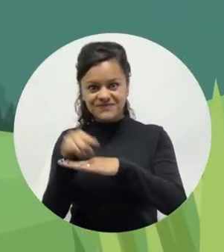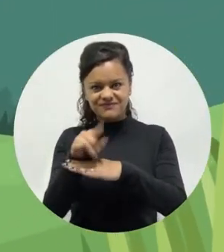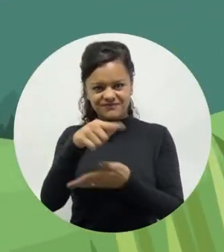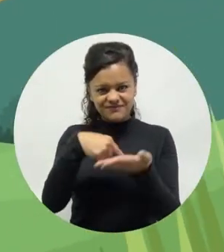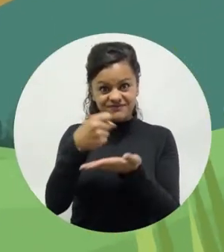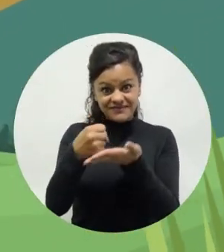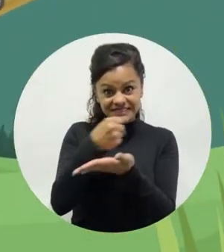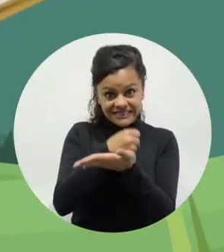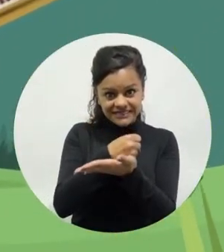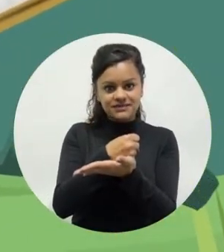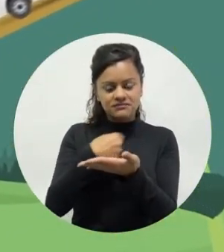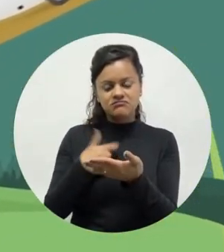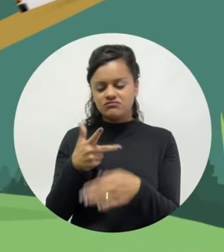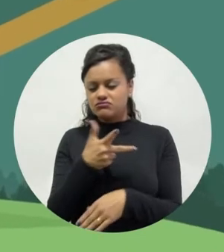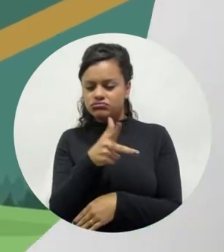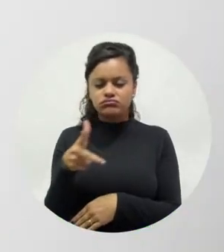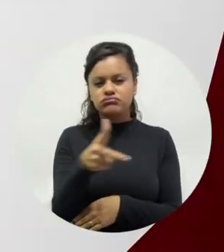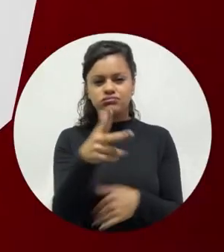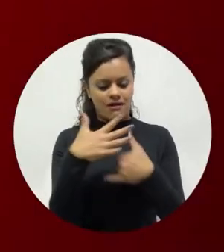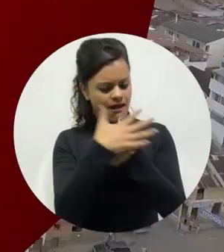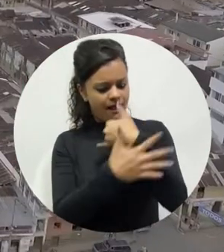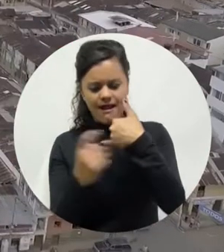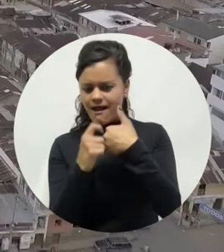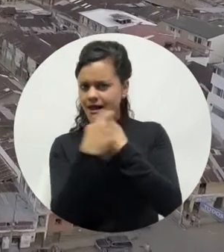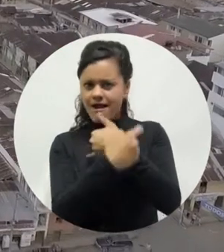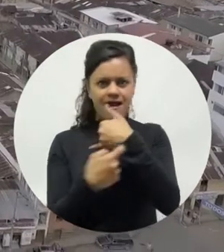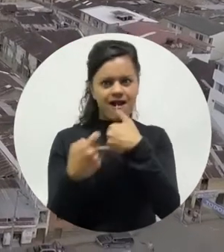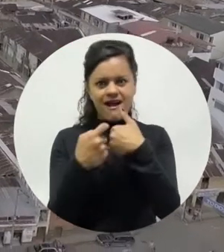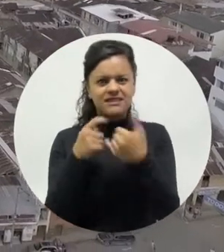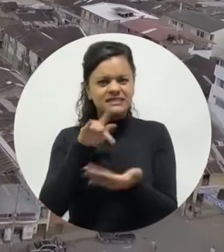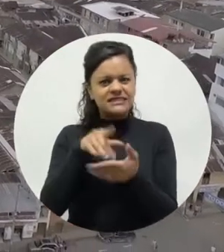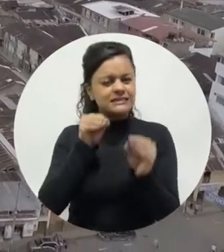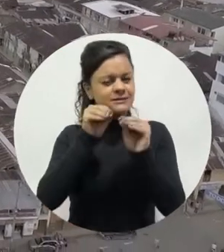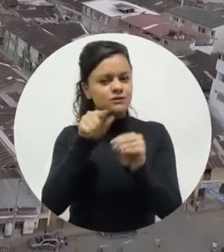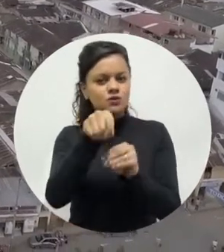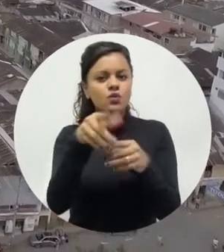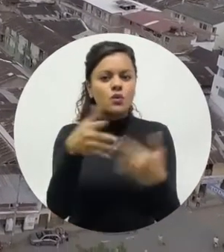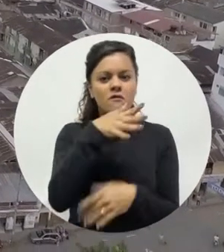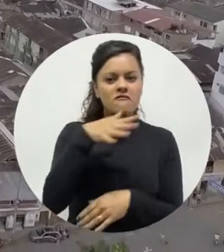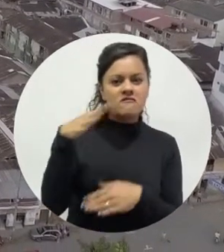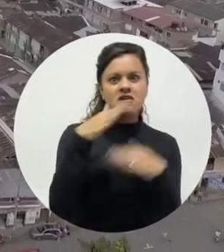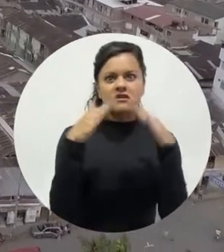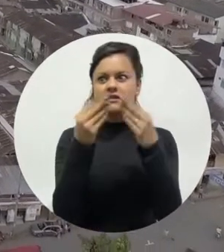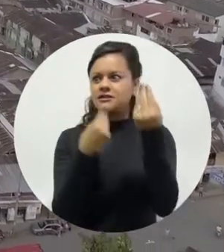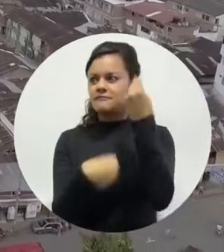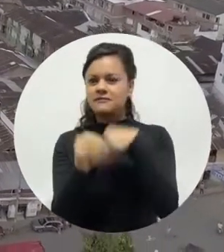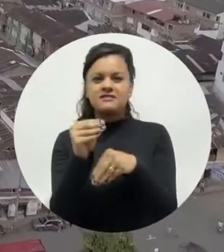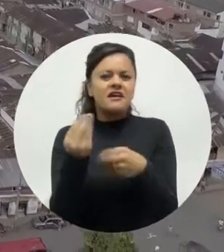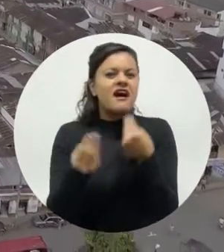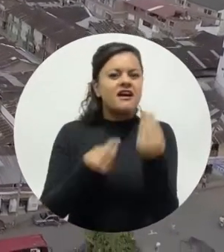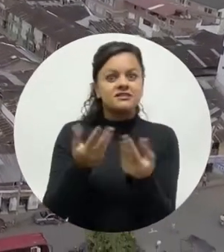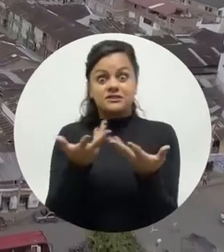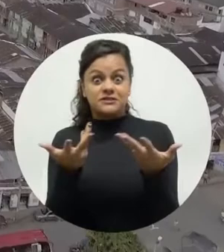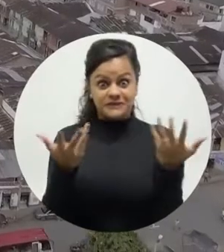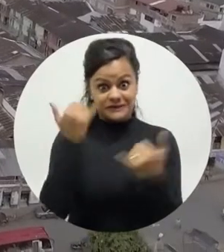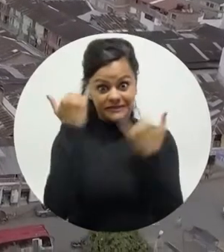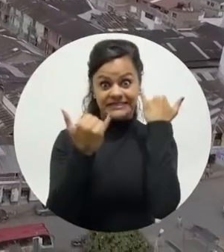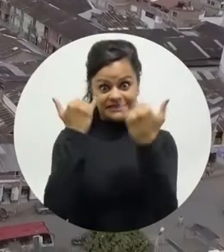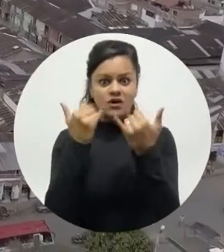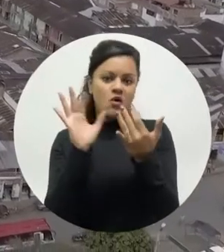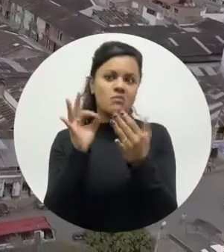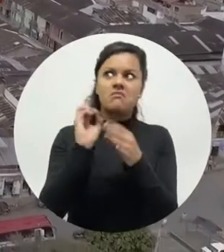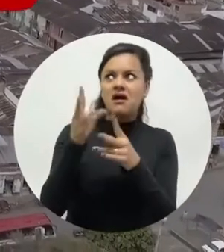con sus unidades móviles para que usted reciba orientación para legalizar sus tierras y sus inmuebles y pueda venderlos hipotecarlos o negociar los